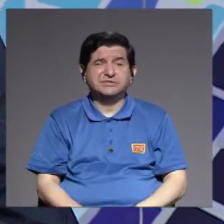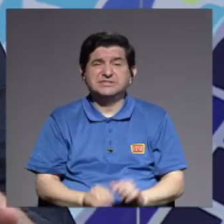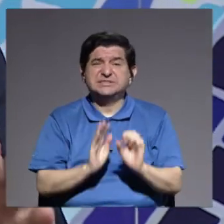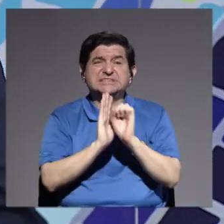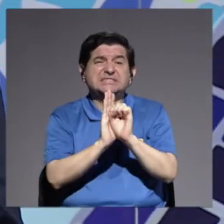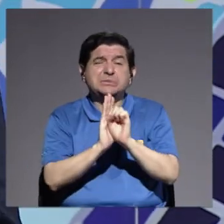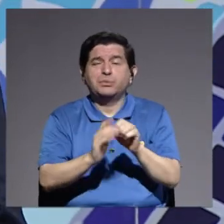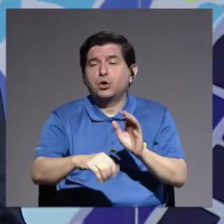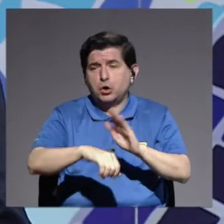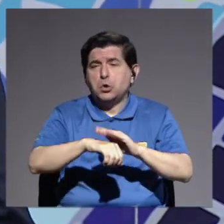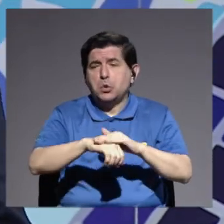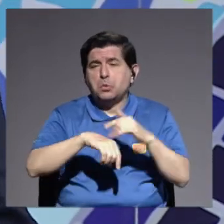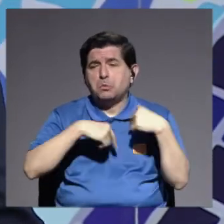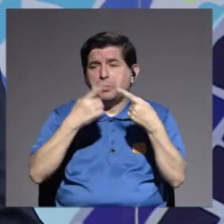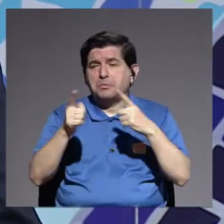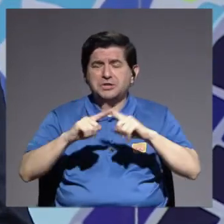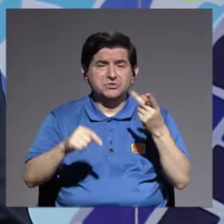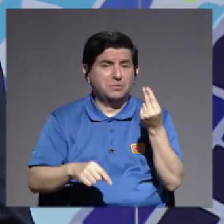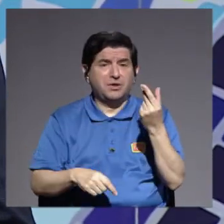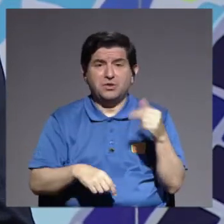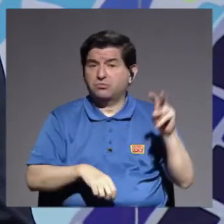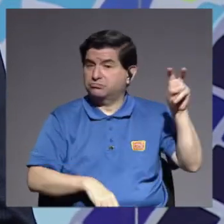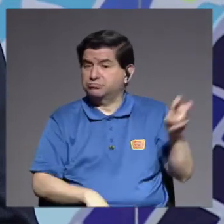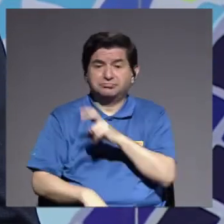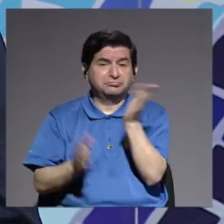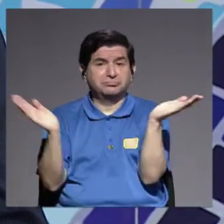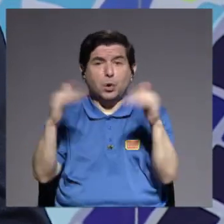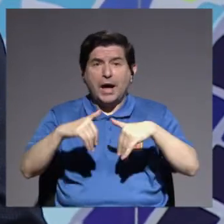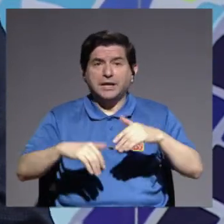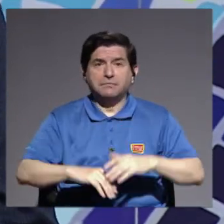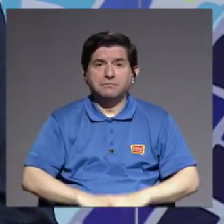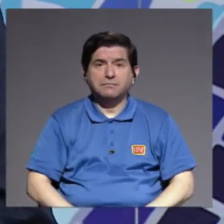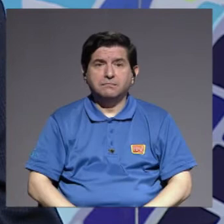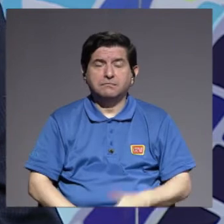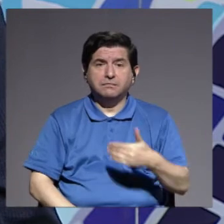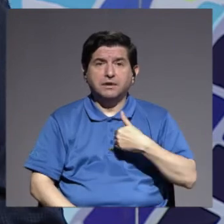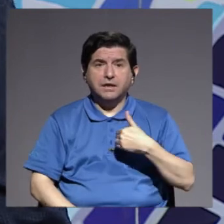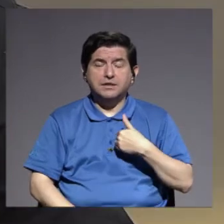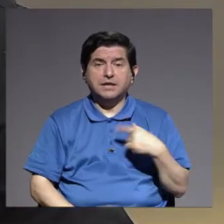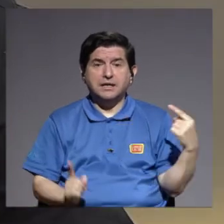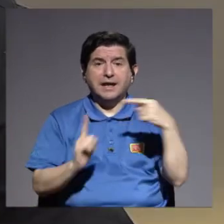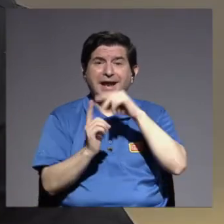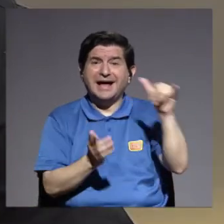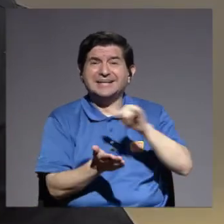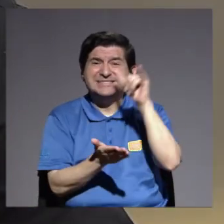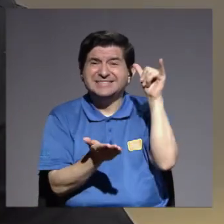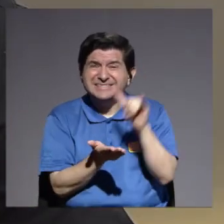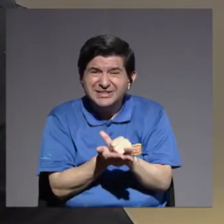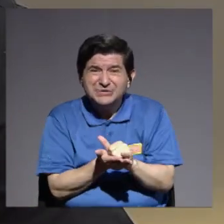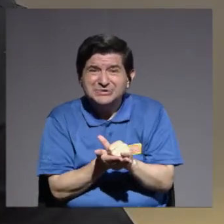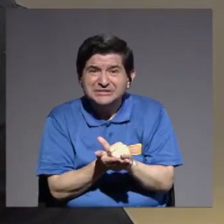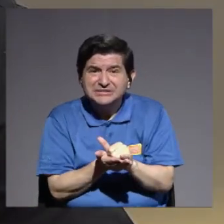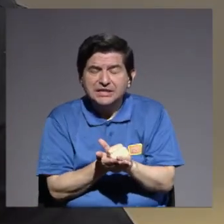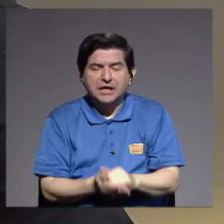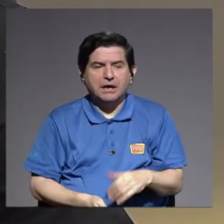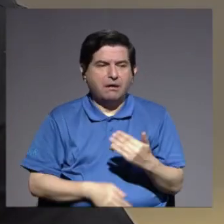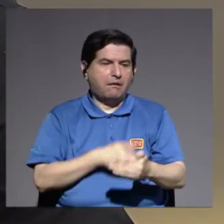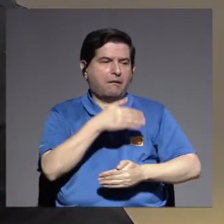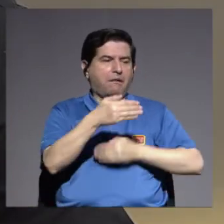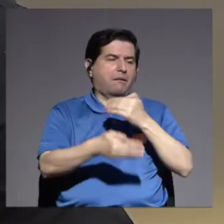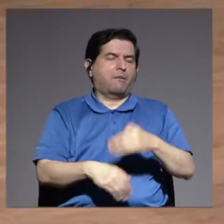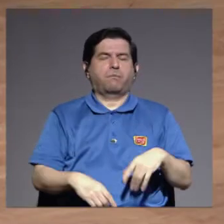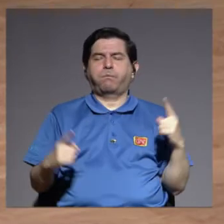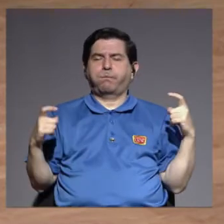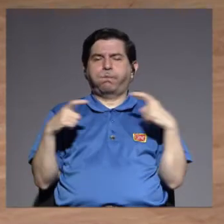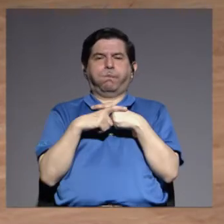nos dan permiso de ir, pero no hay dinero para transporte y otras cosas, y además tenemos que ir hasta San José. Entonces la logística se les complicaba mucho,